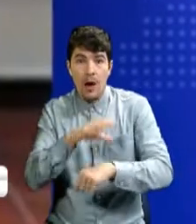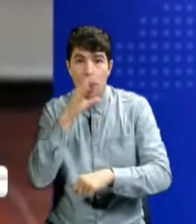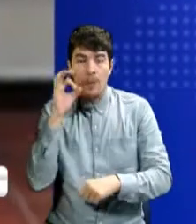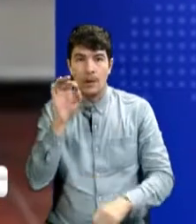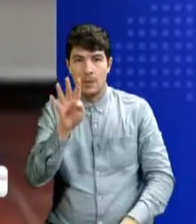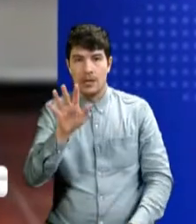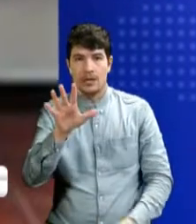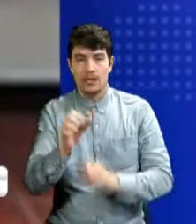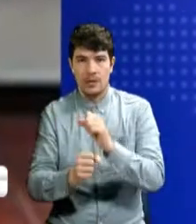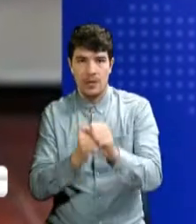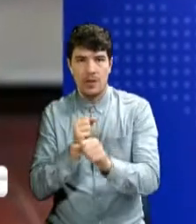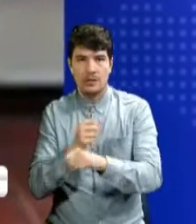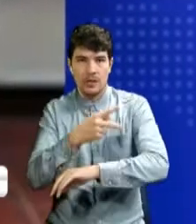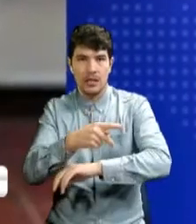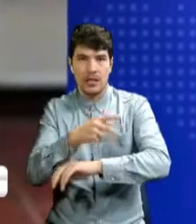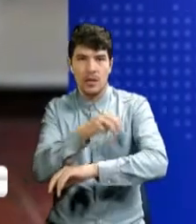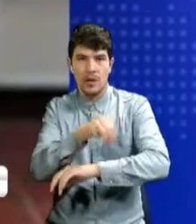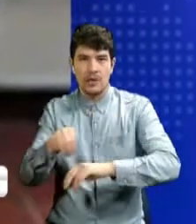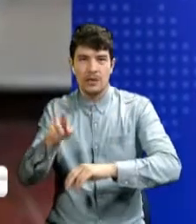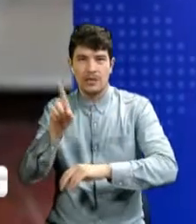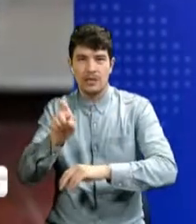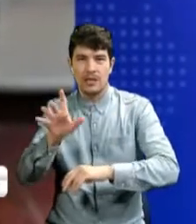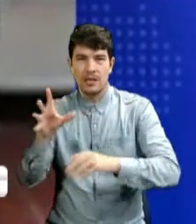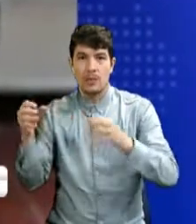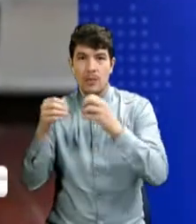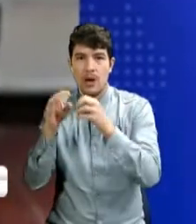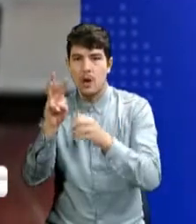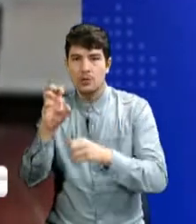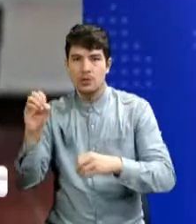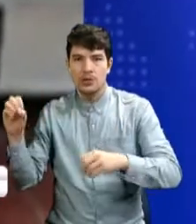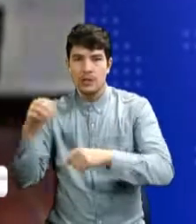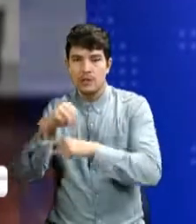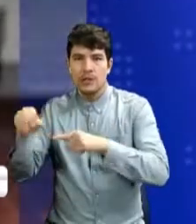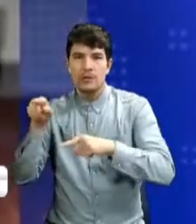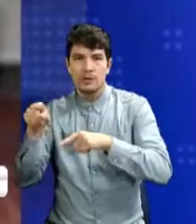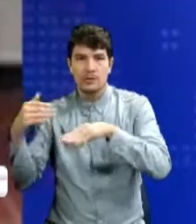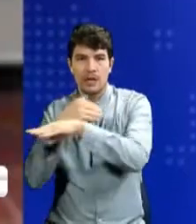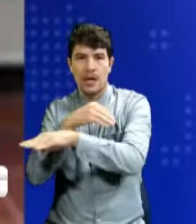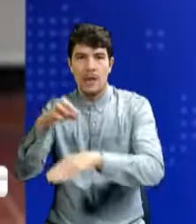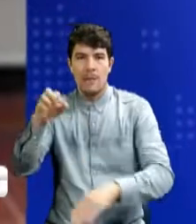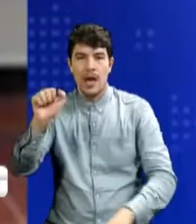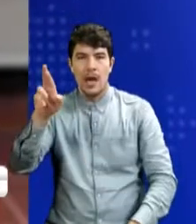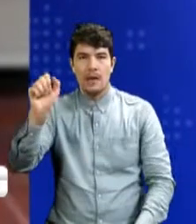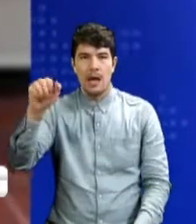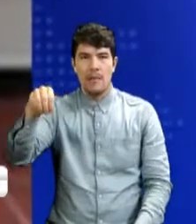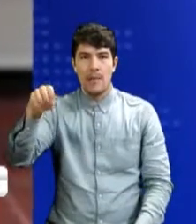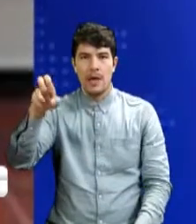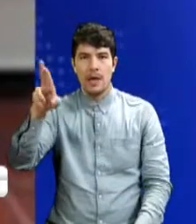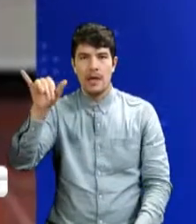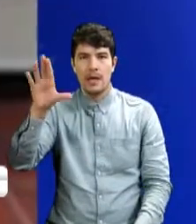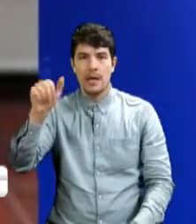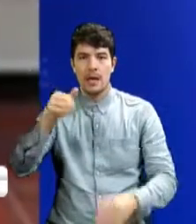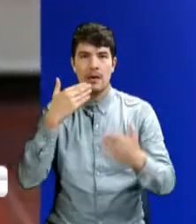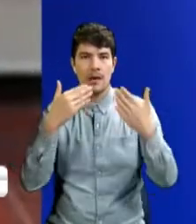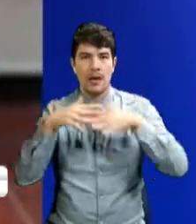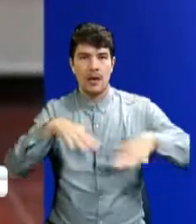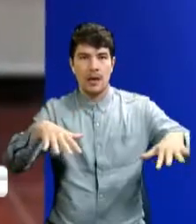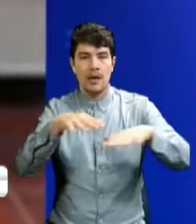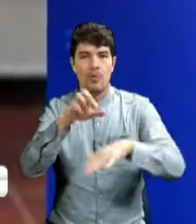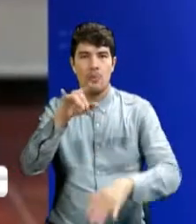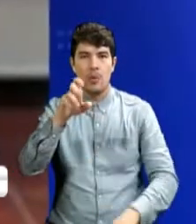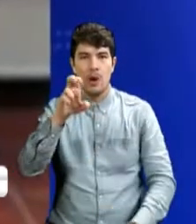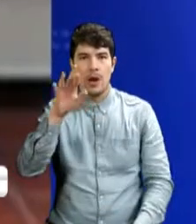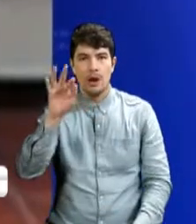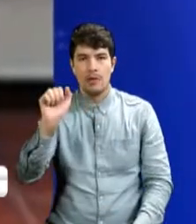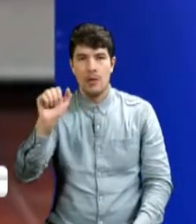se produjo en el kilómetro 61 más 800 metros en la vía Panamericana sobre el corregimiento Puerto Araujo. Al solicitarle sus documentos